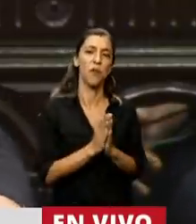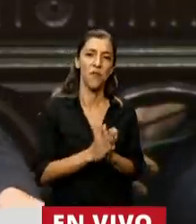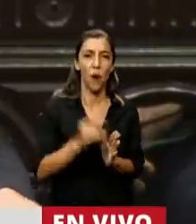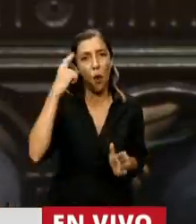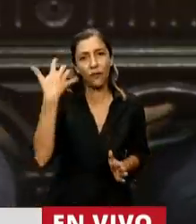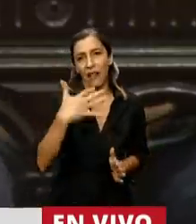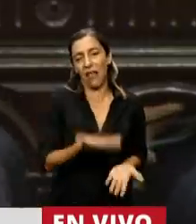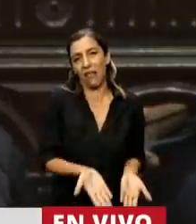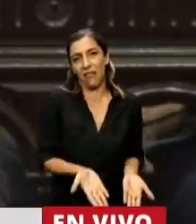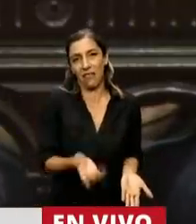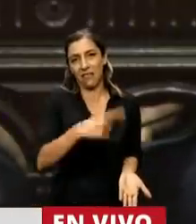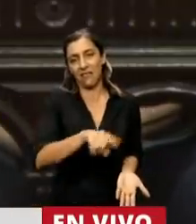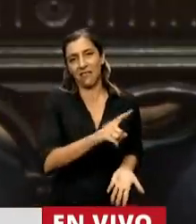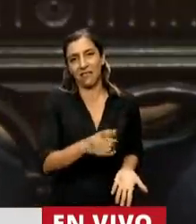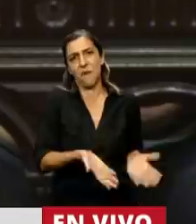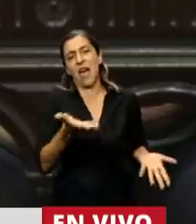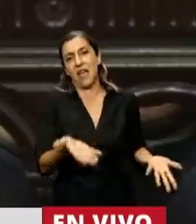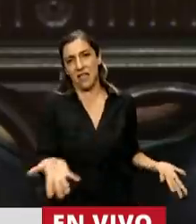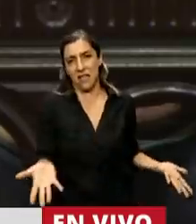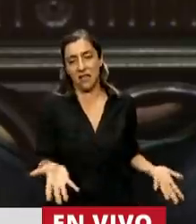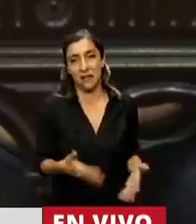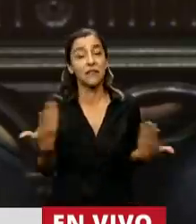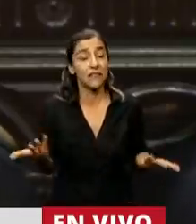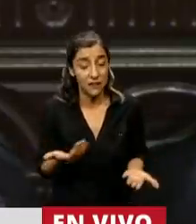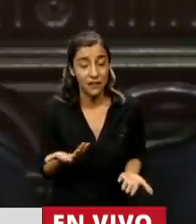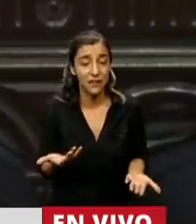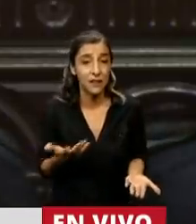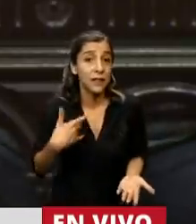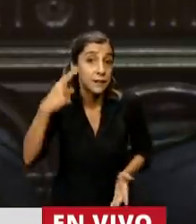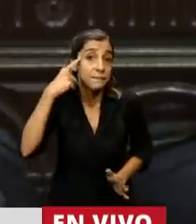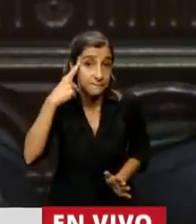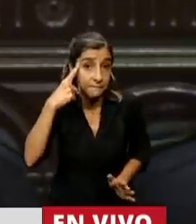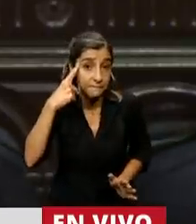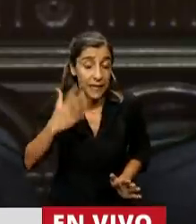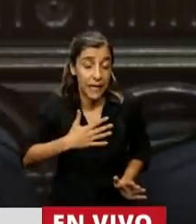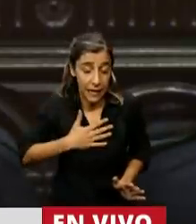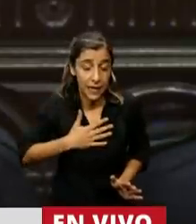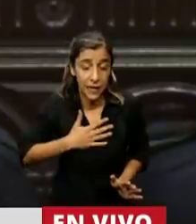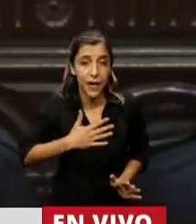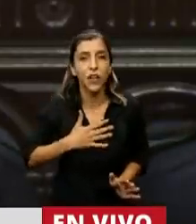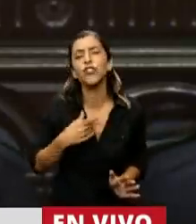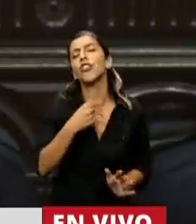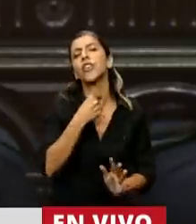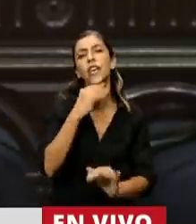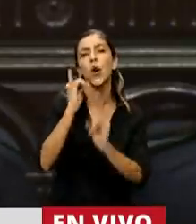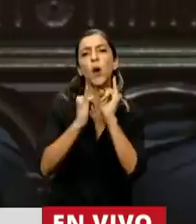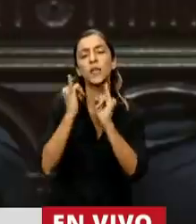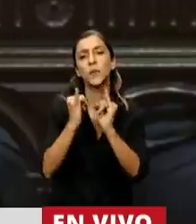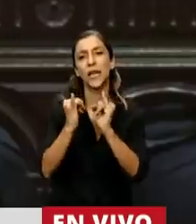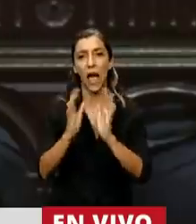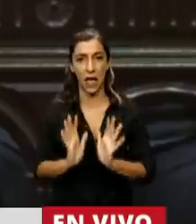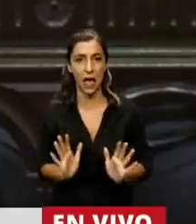después y creo y creo que esto para explicar más o menos diputados